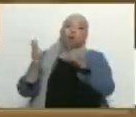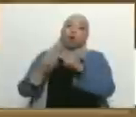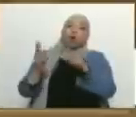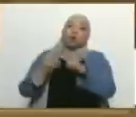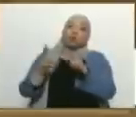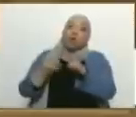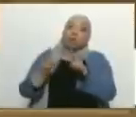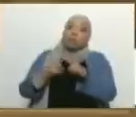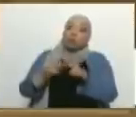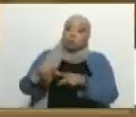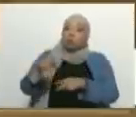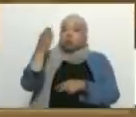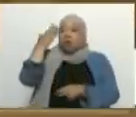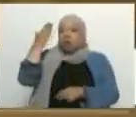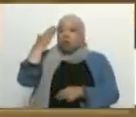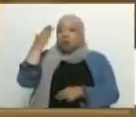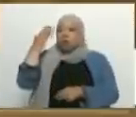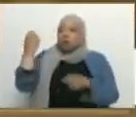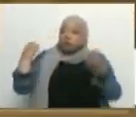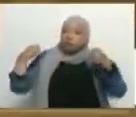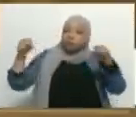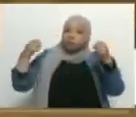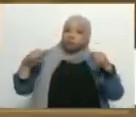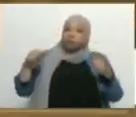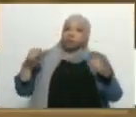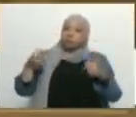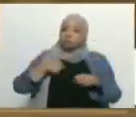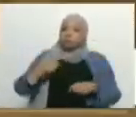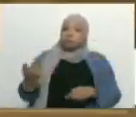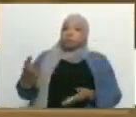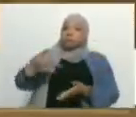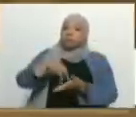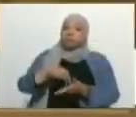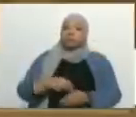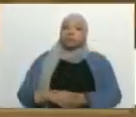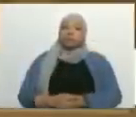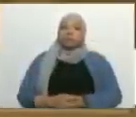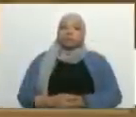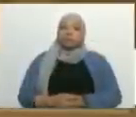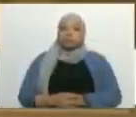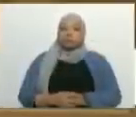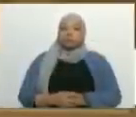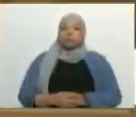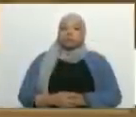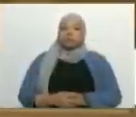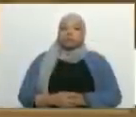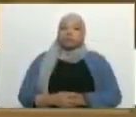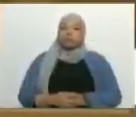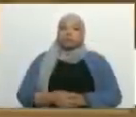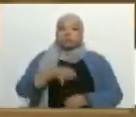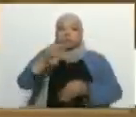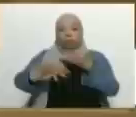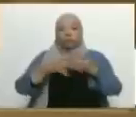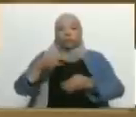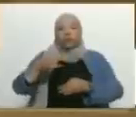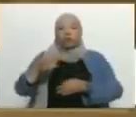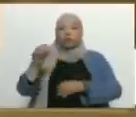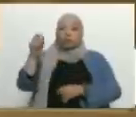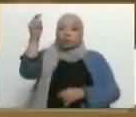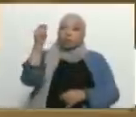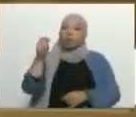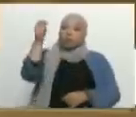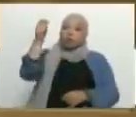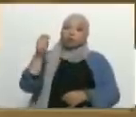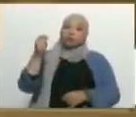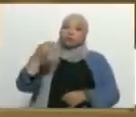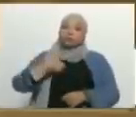de cerca, y en este caso me paro para decir que no solamente les hablo en condición de diputada, sino